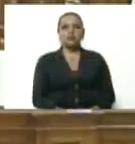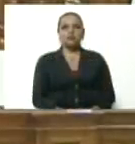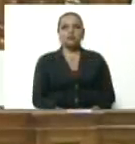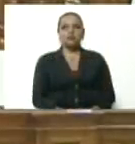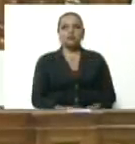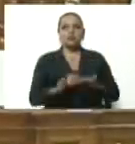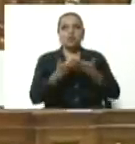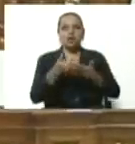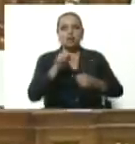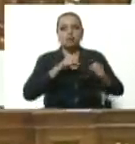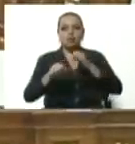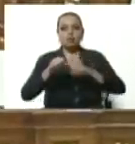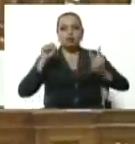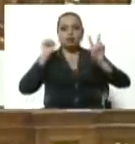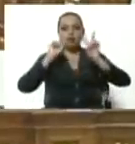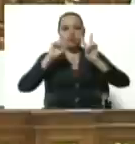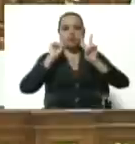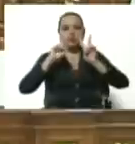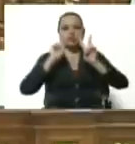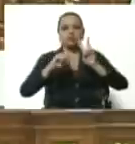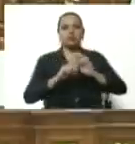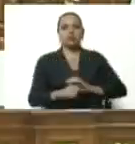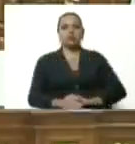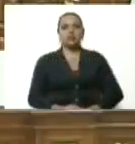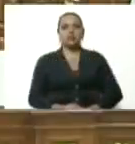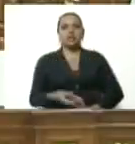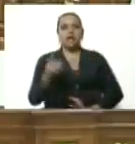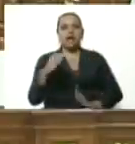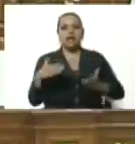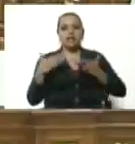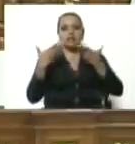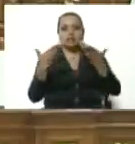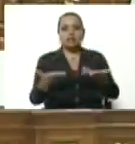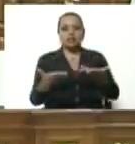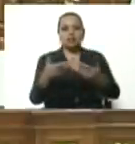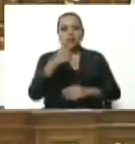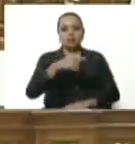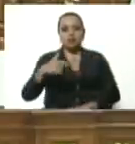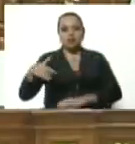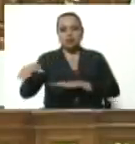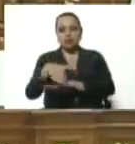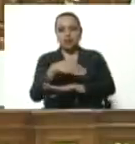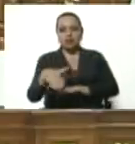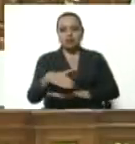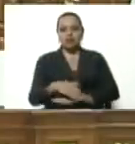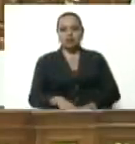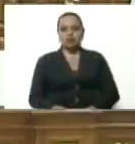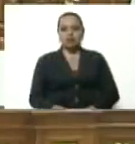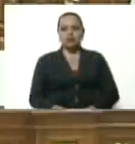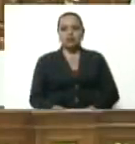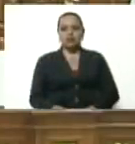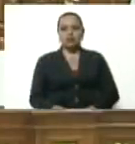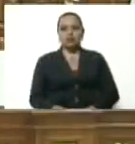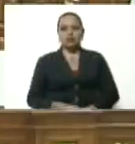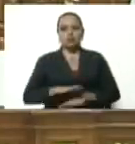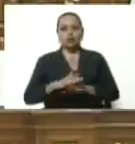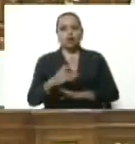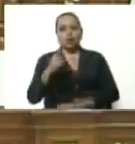del movimiento Somos Venezuela, que está entregando pues a los que están en la calle, pues, este tipo. ¿Por qué? Porque